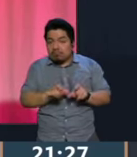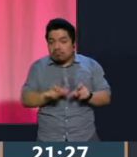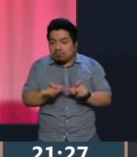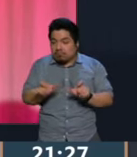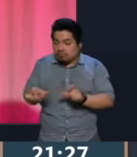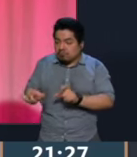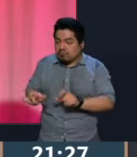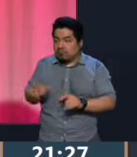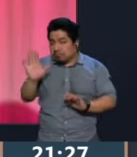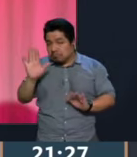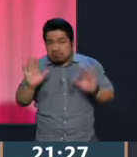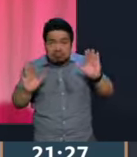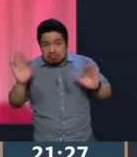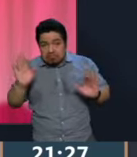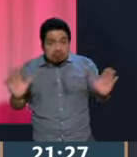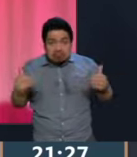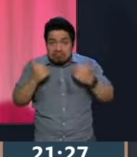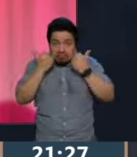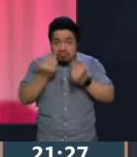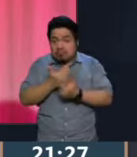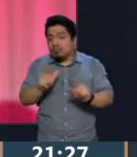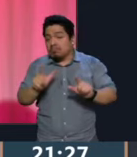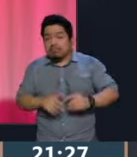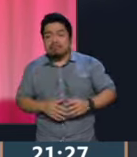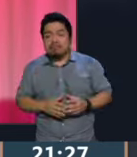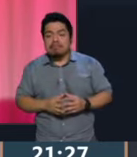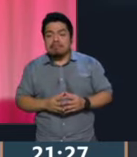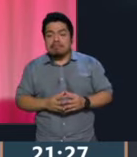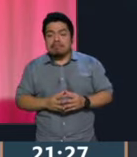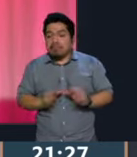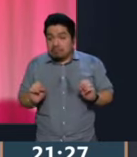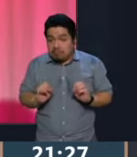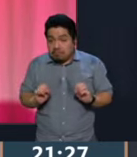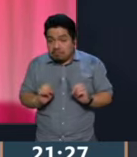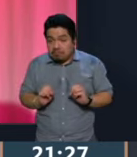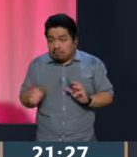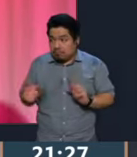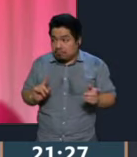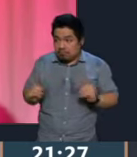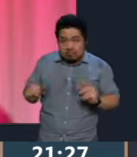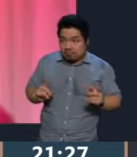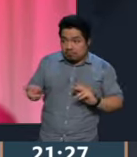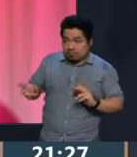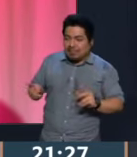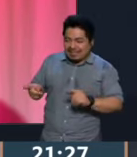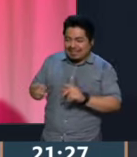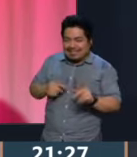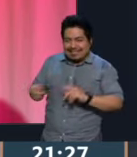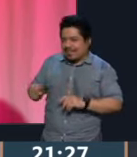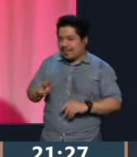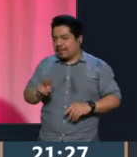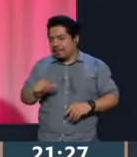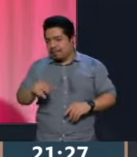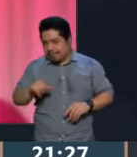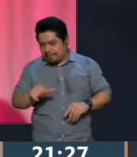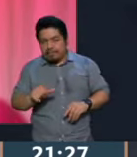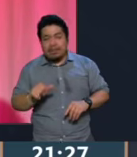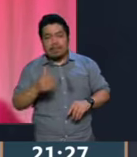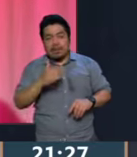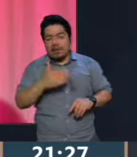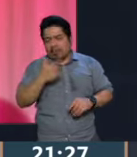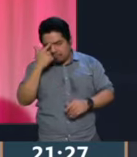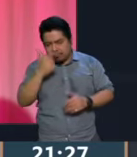tomar la palabra primero es libre de hacerlo. ¿Ninguno? Sí, pues bien. No, adelante, Vania. Pues creo